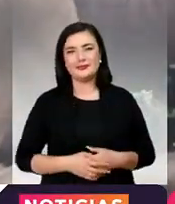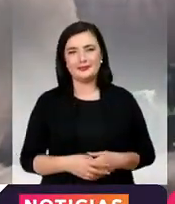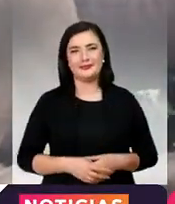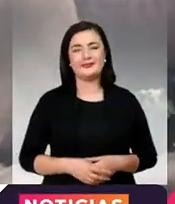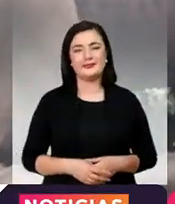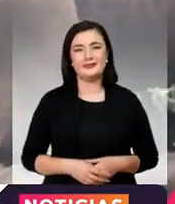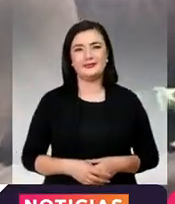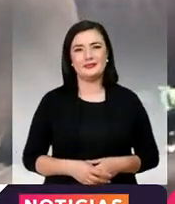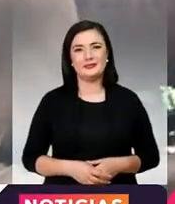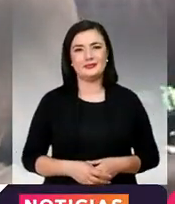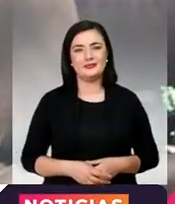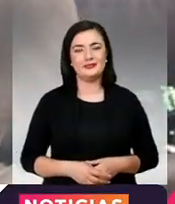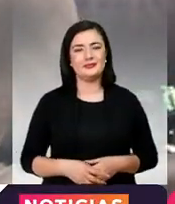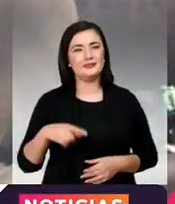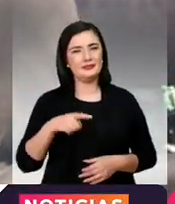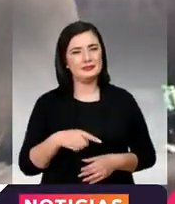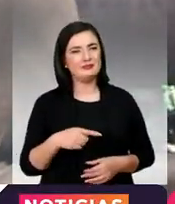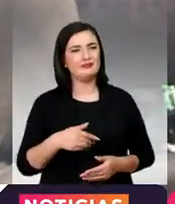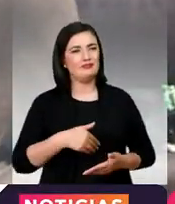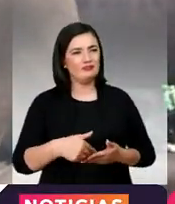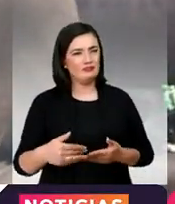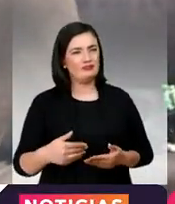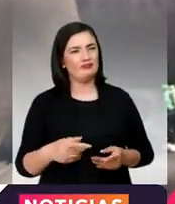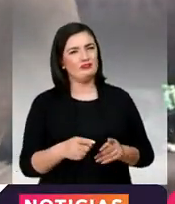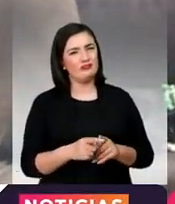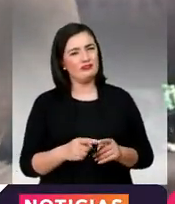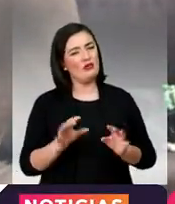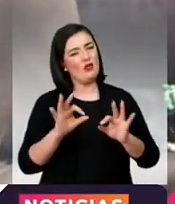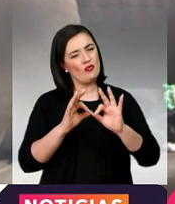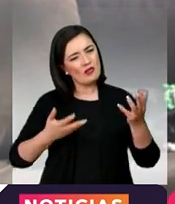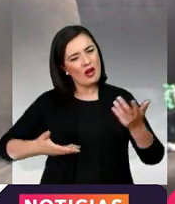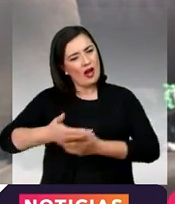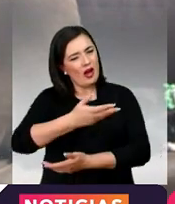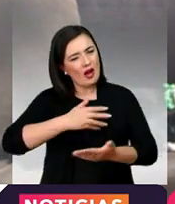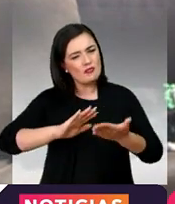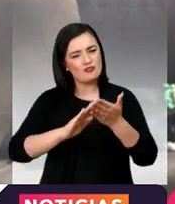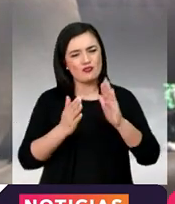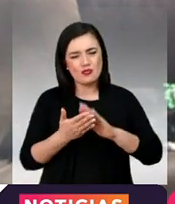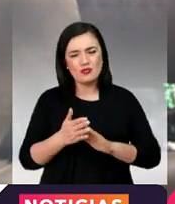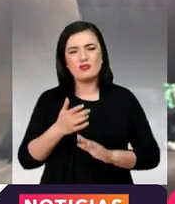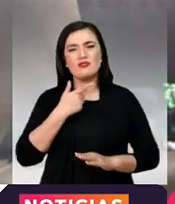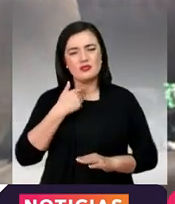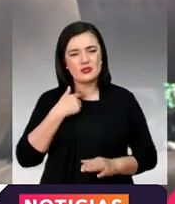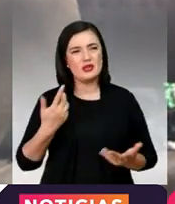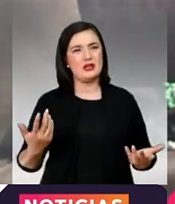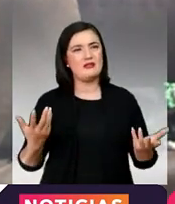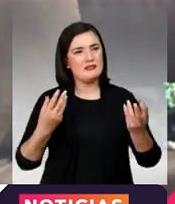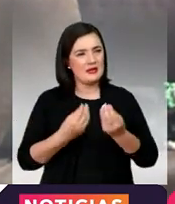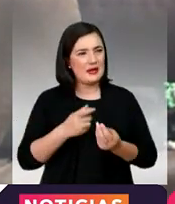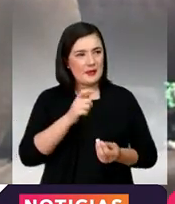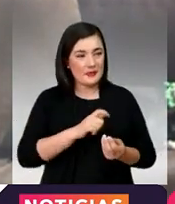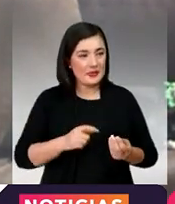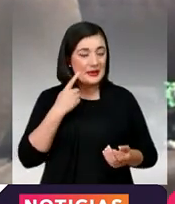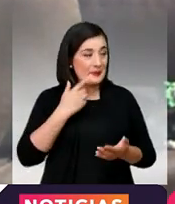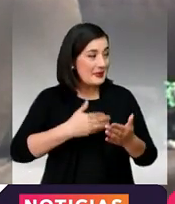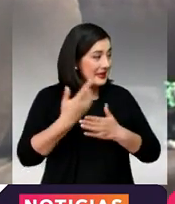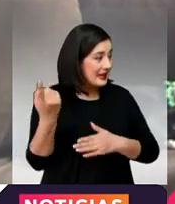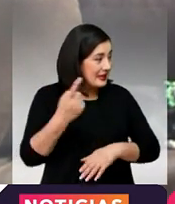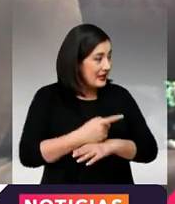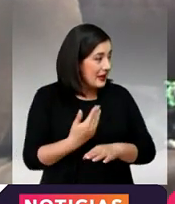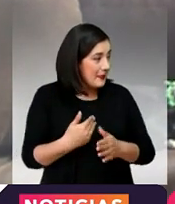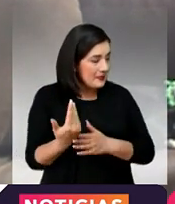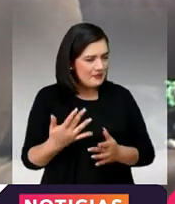CrossFit es una disciplina que tiene el concepto de familia y de comunidad, y eso hace que las personas desde el día 1 se mantengan